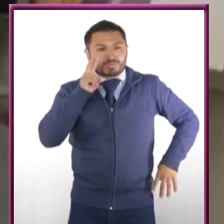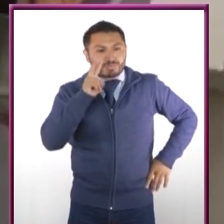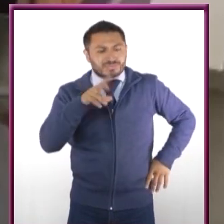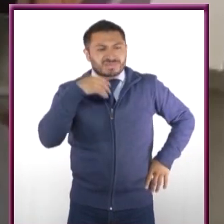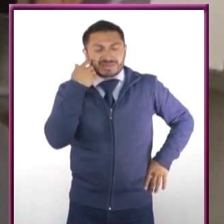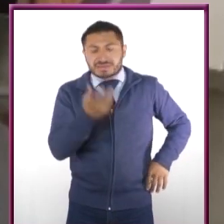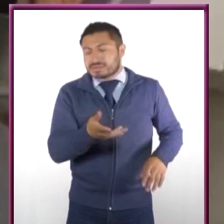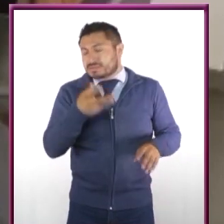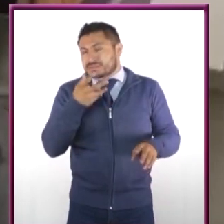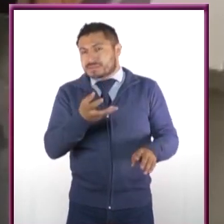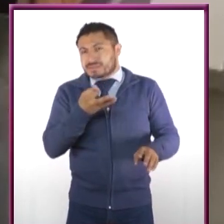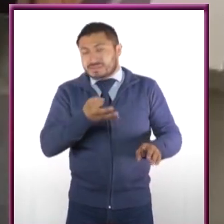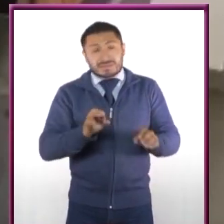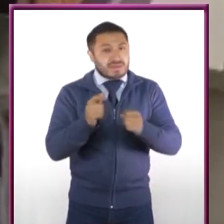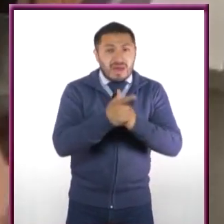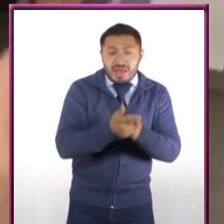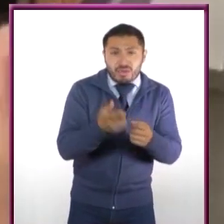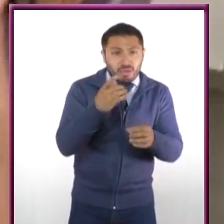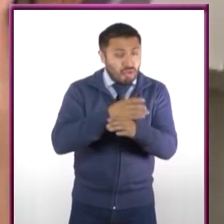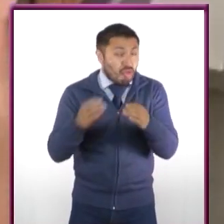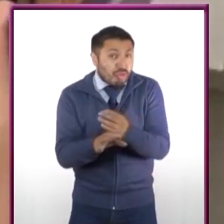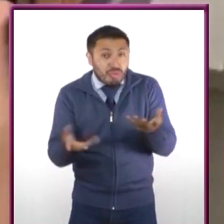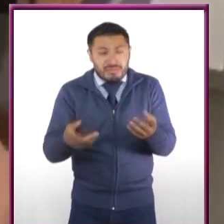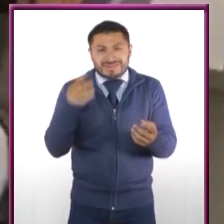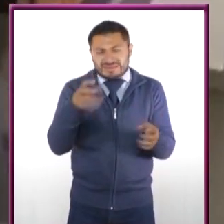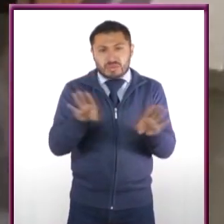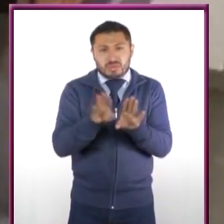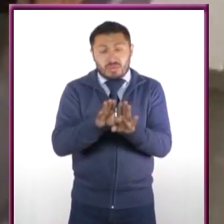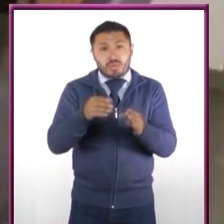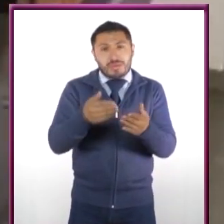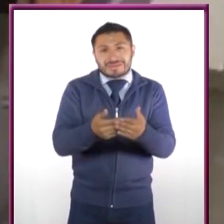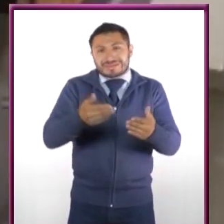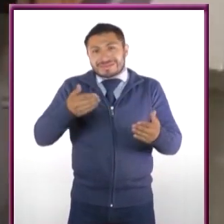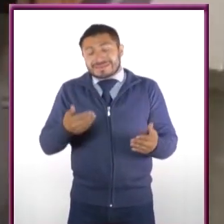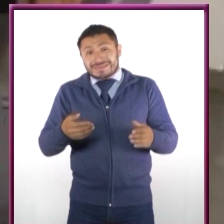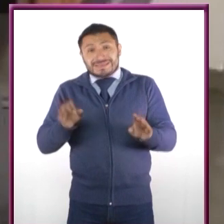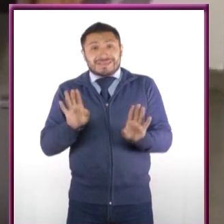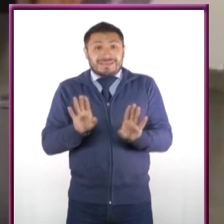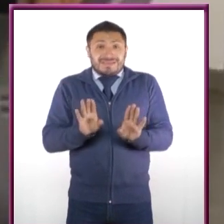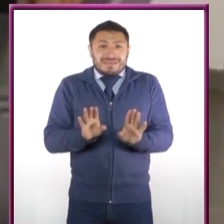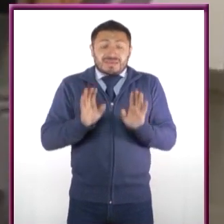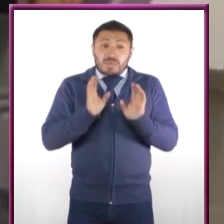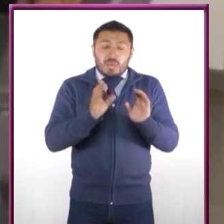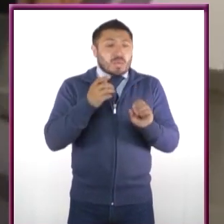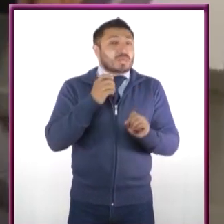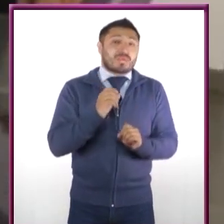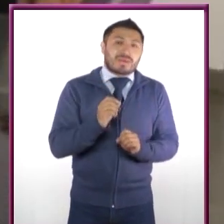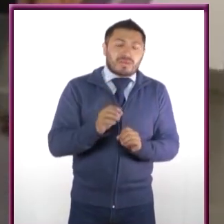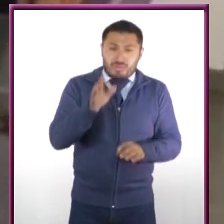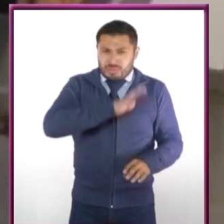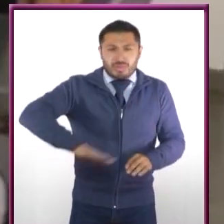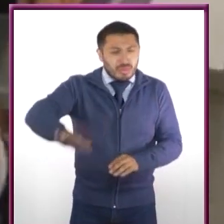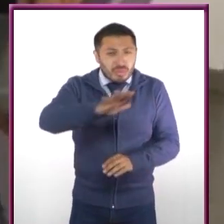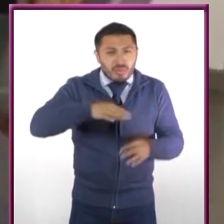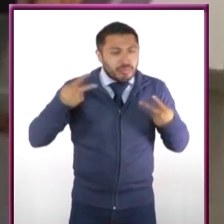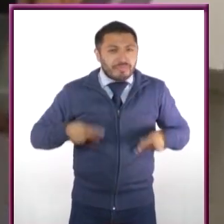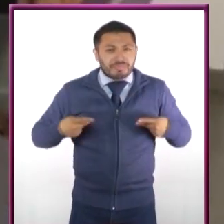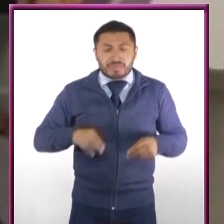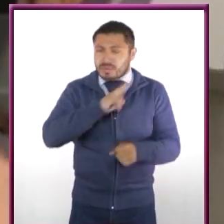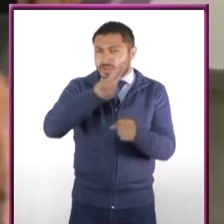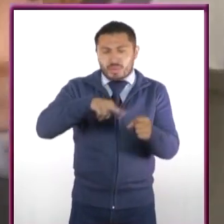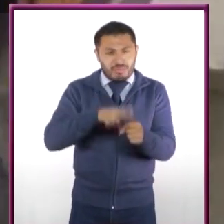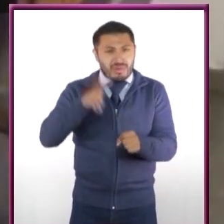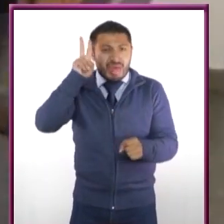amigo, hace que tú reacciones antes de poder frenarlo. Todos podemos tener envidia, todos podemos